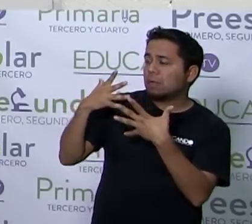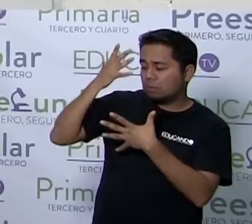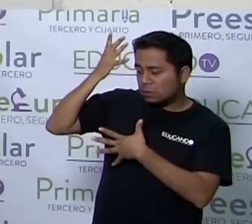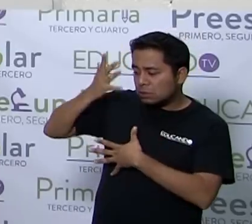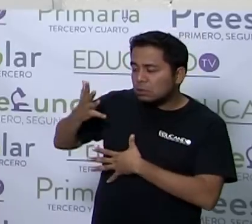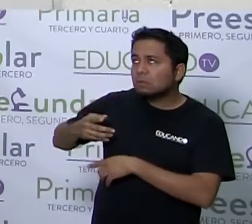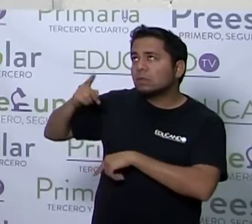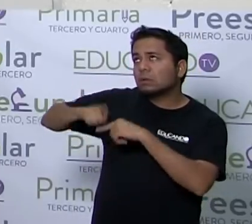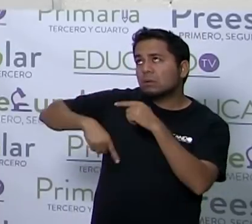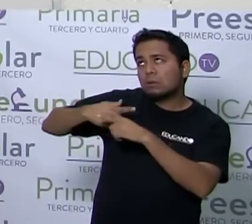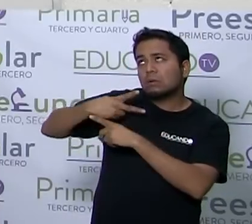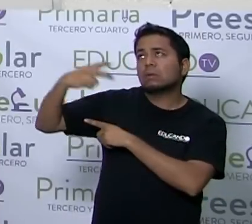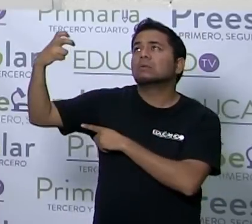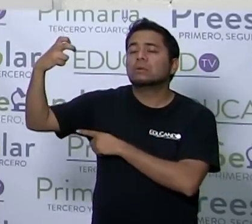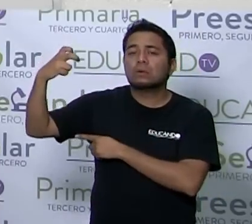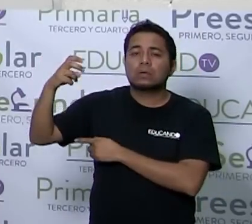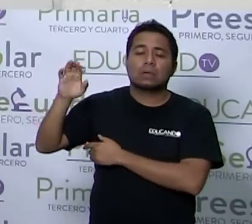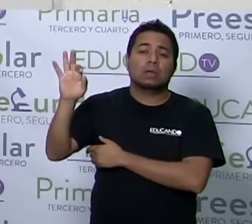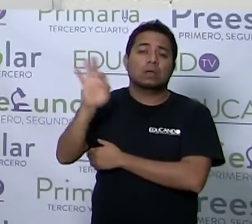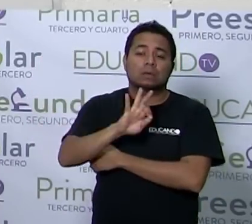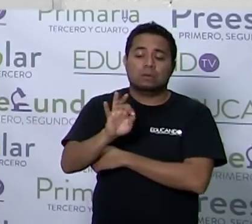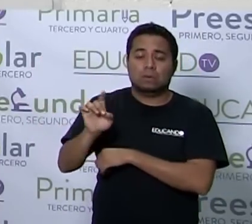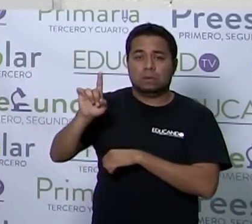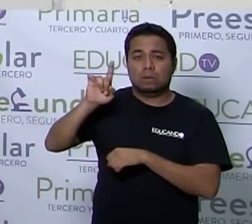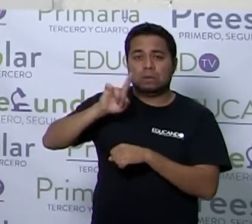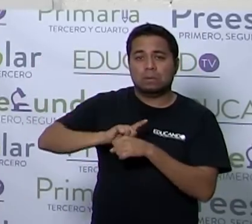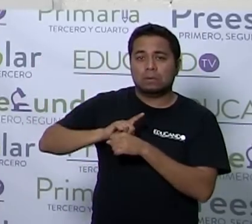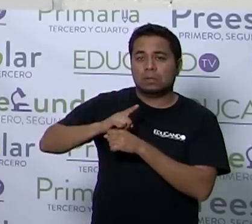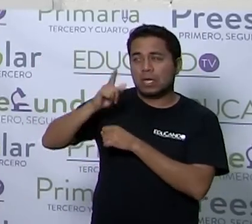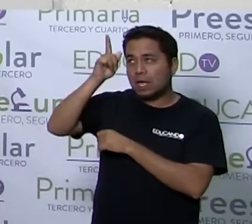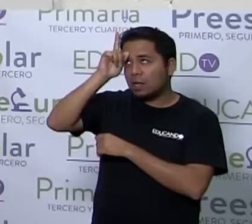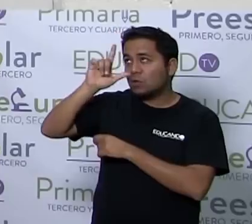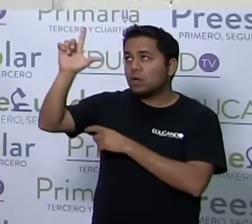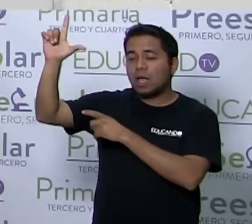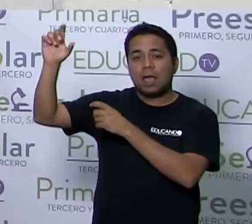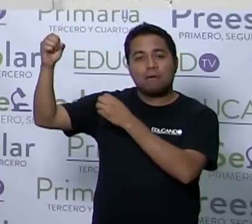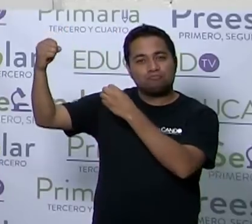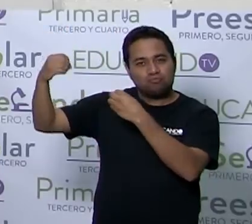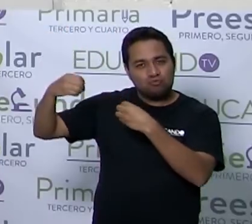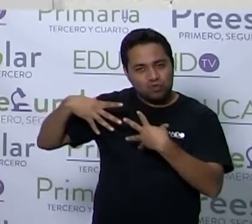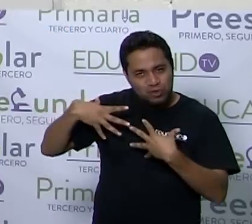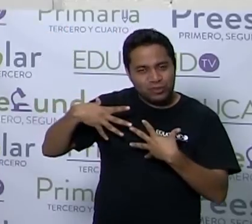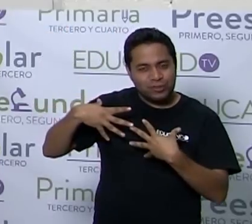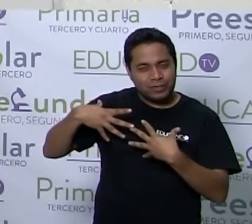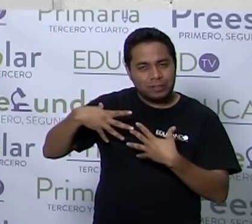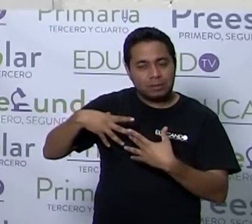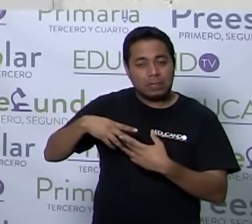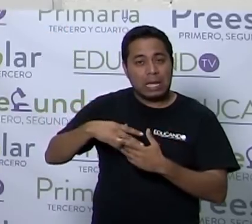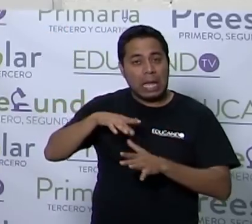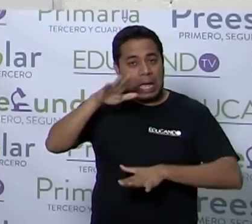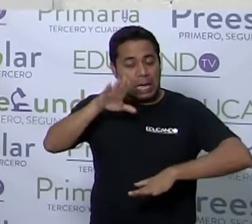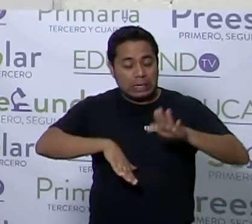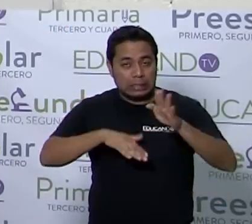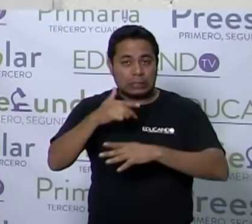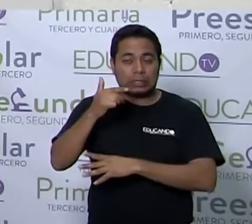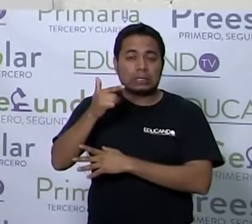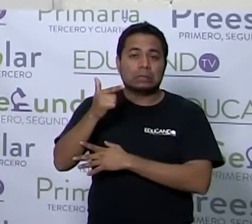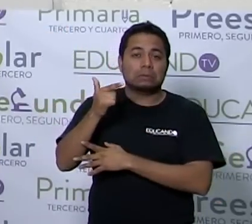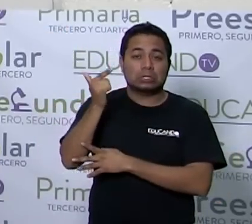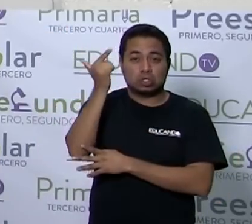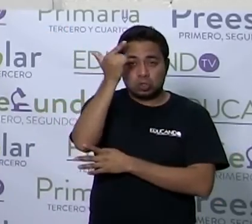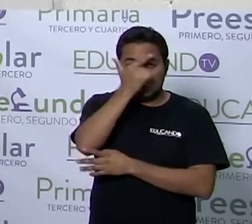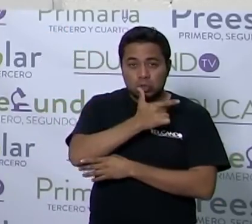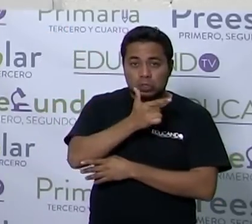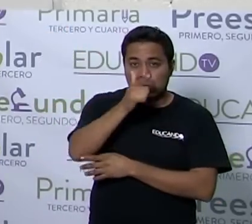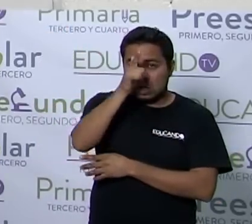quitó, y tal vez algún día lo conseguirá. Algunas noches la luna se pone